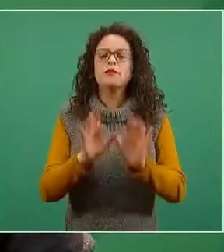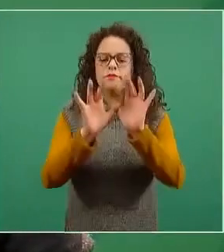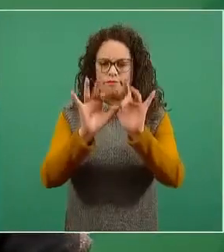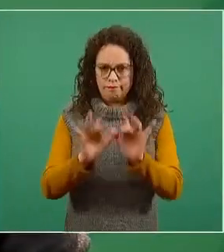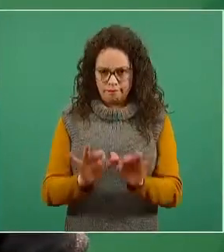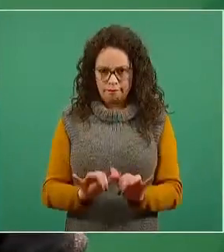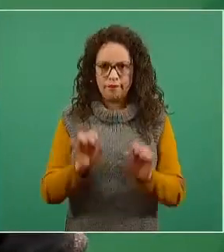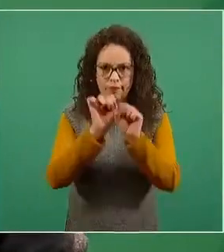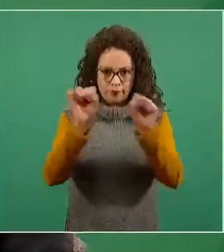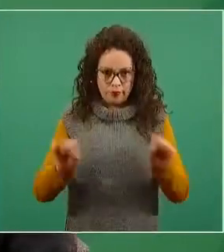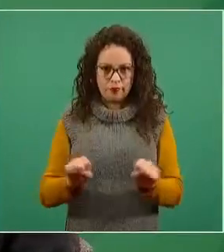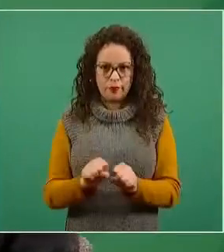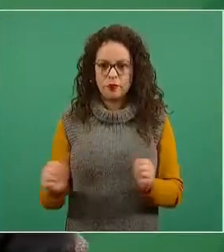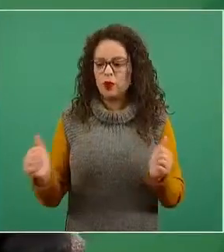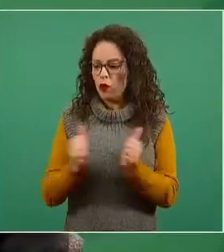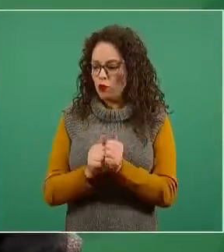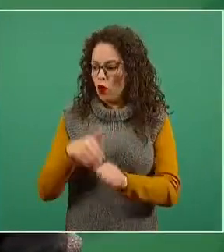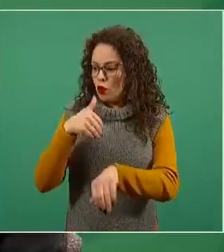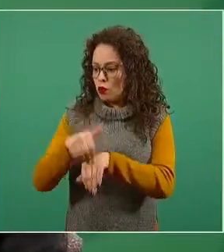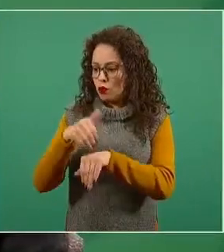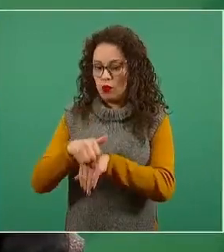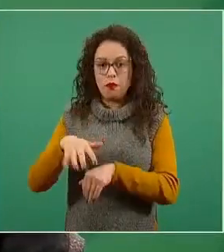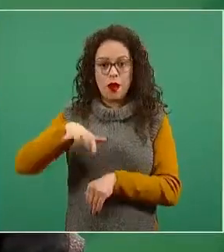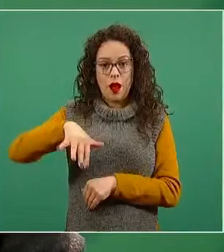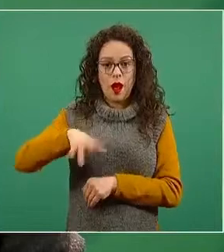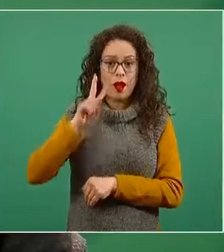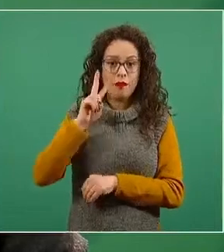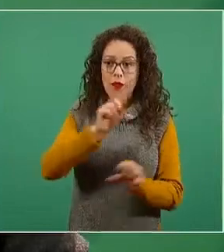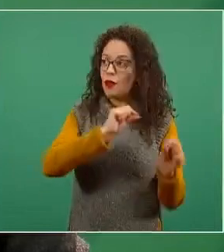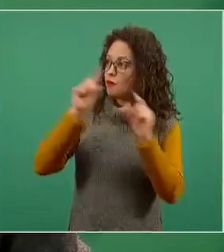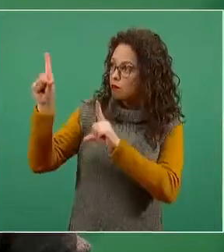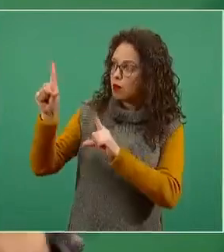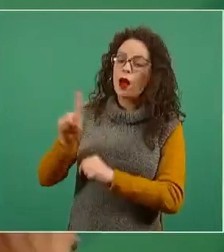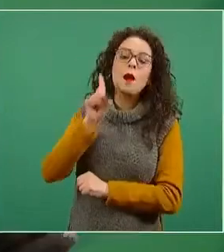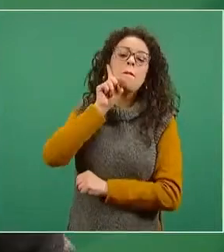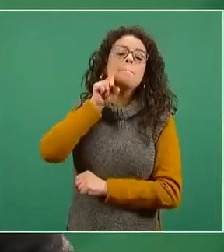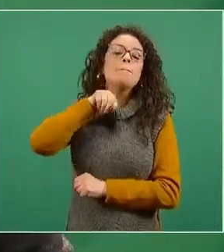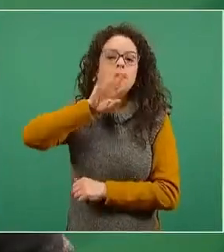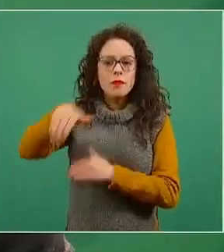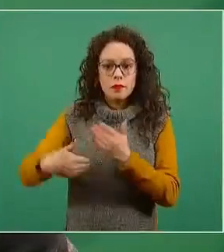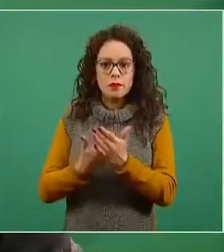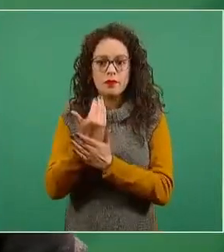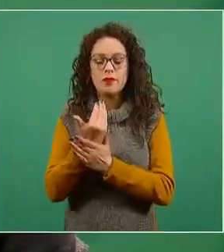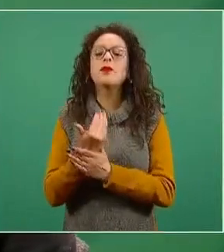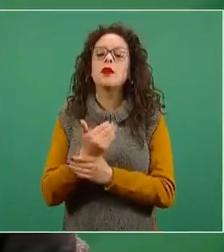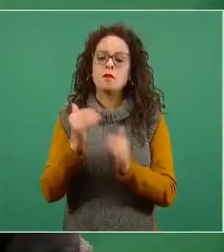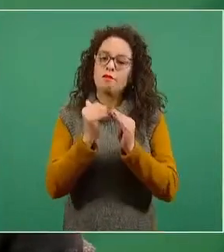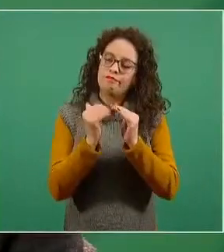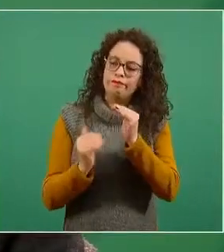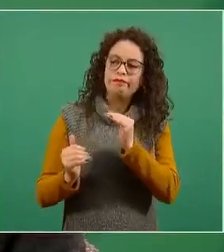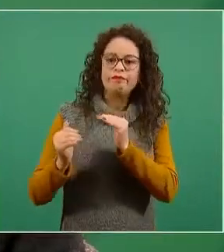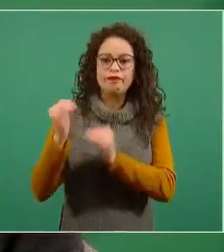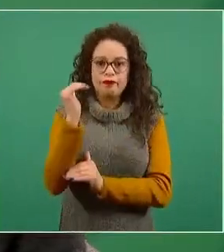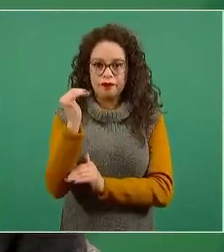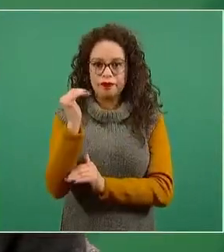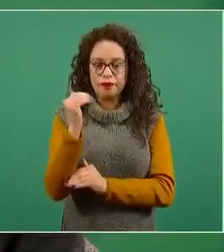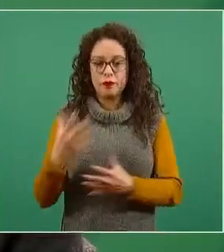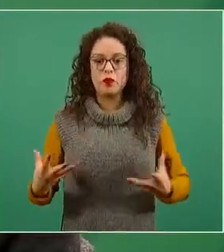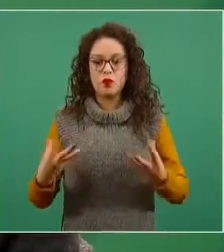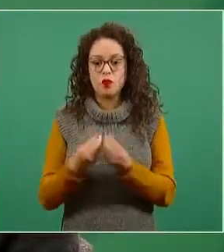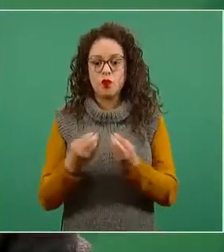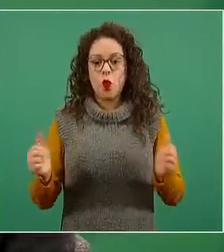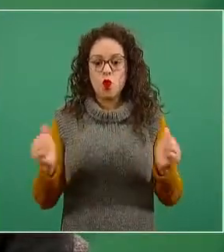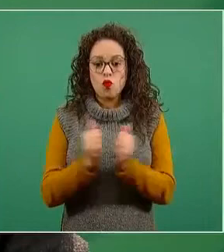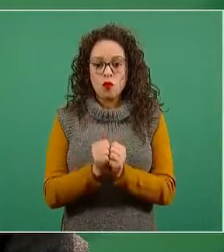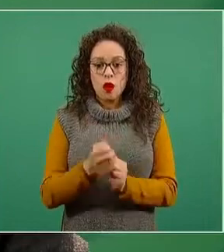que el número que hoy presentamos seguramente incrementará mañana, considerando no solo la vacunación de mañana, sino esta desfase